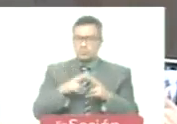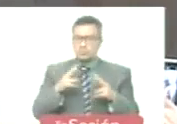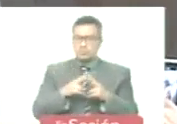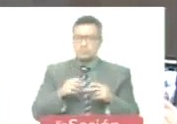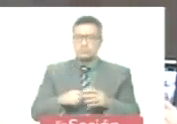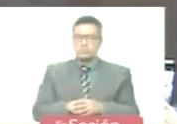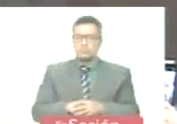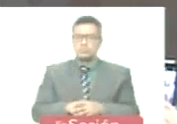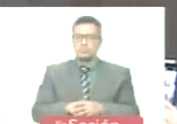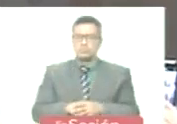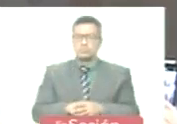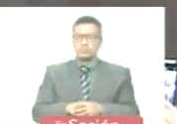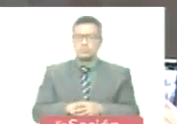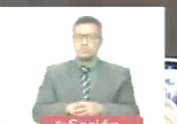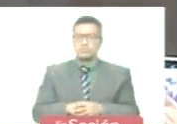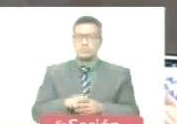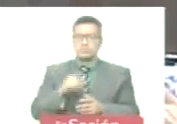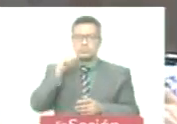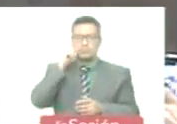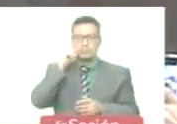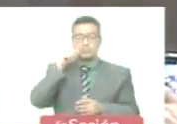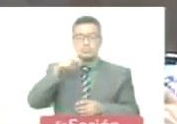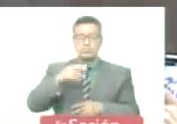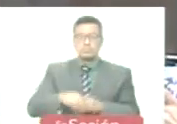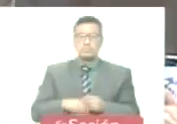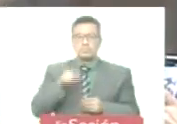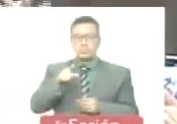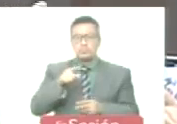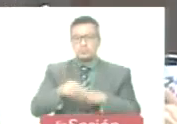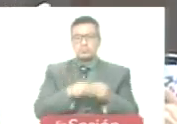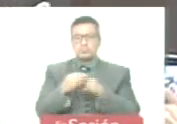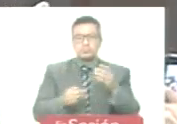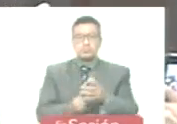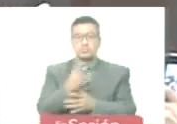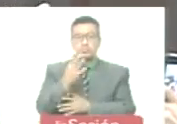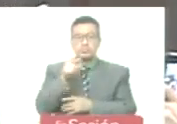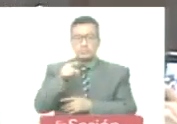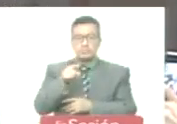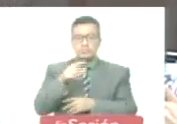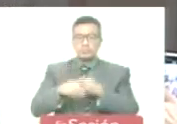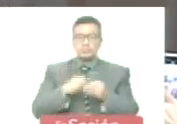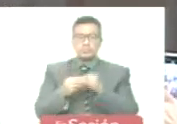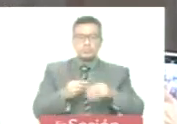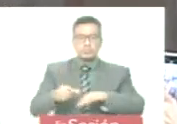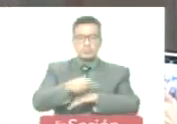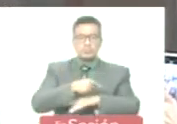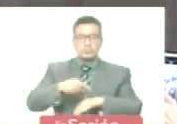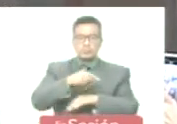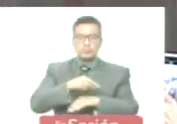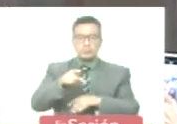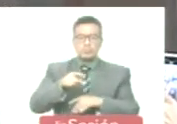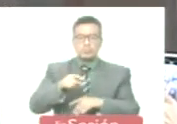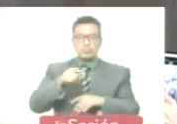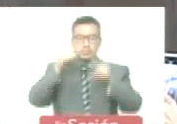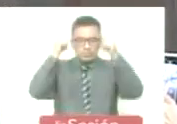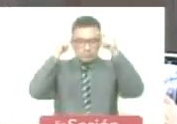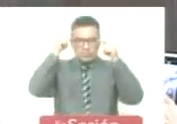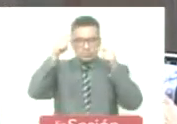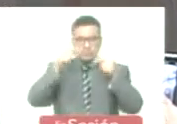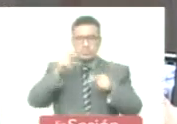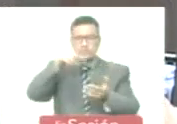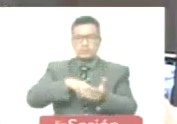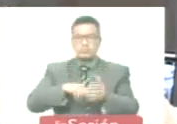como caballero que soy, que esto fue una fundación que fue establecida por el gobierno del comandante Hugo Chávez en el